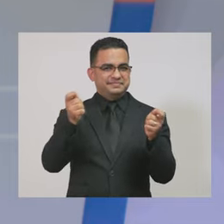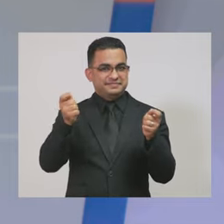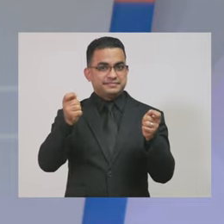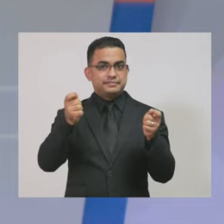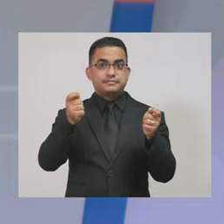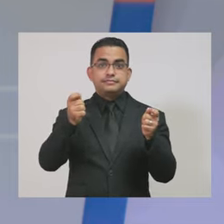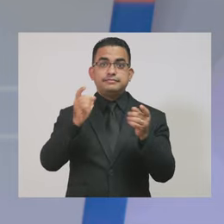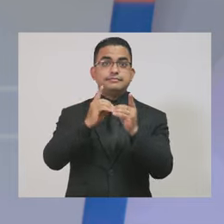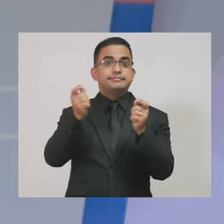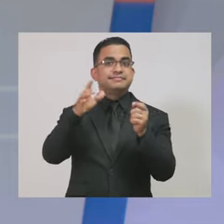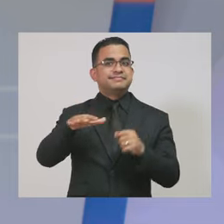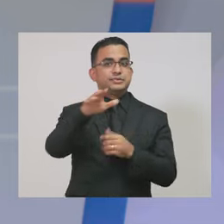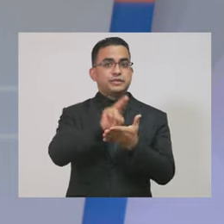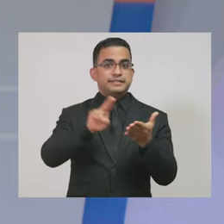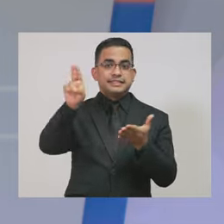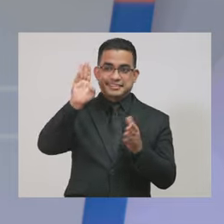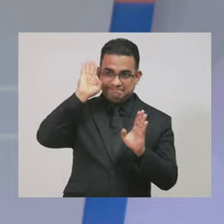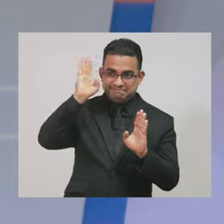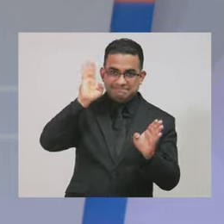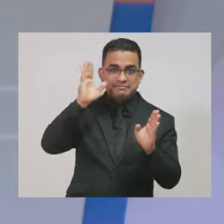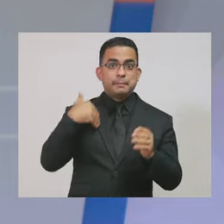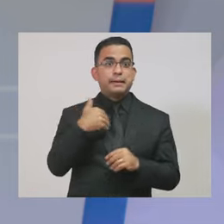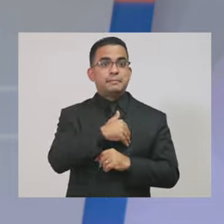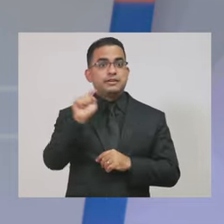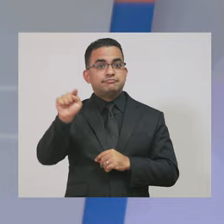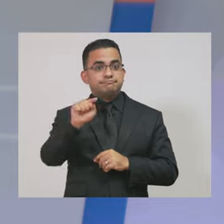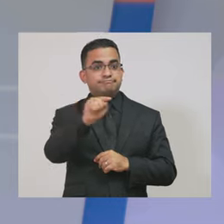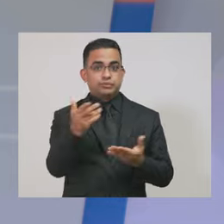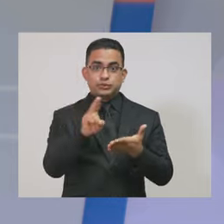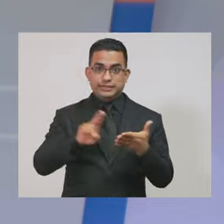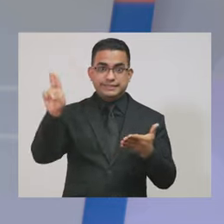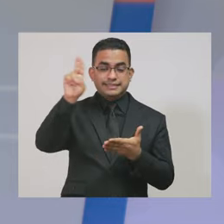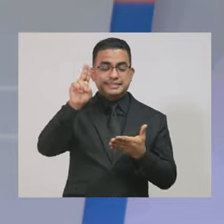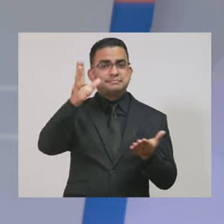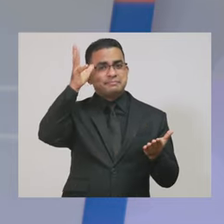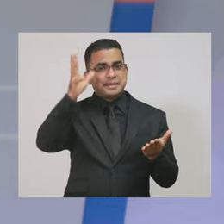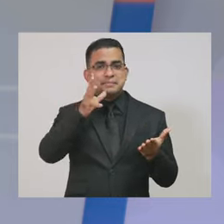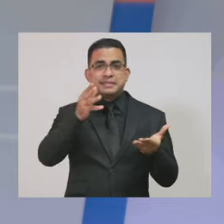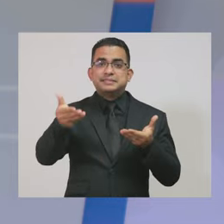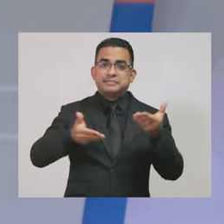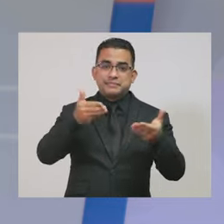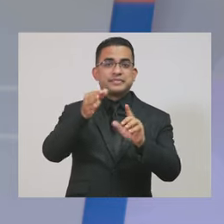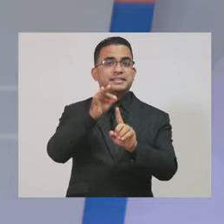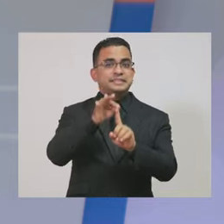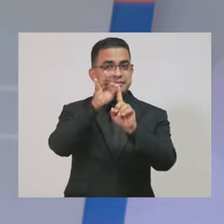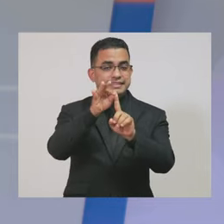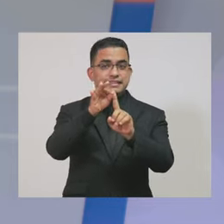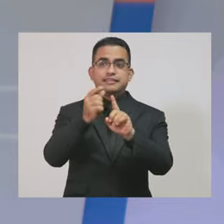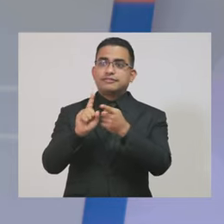directores rector magnífico y demás miembros de esta comunidad universitaria señores invitados